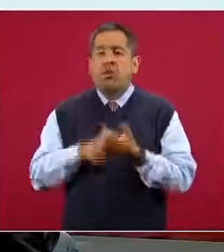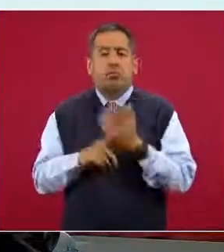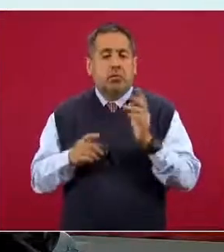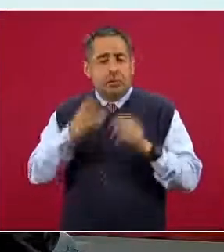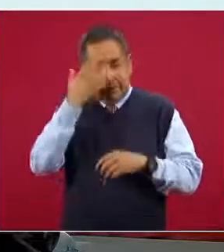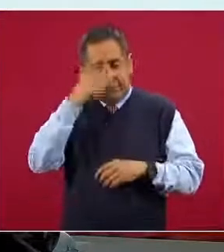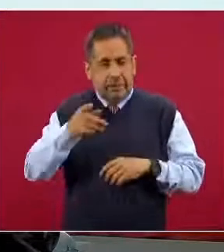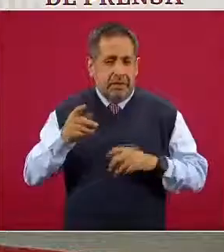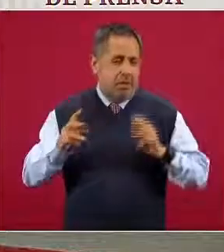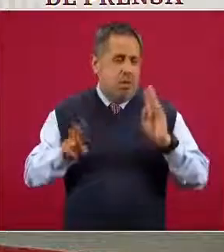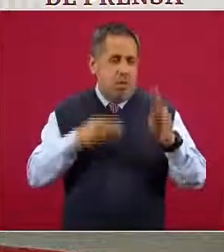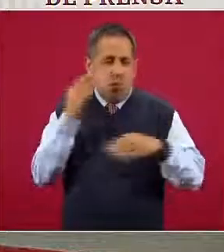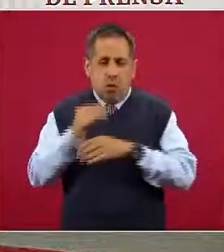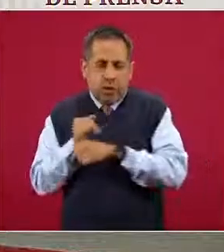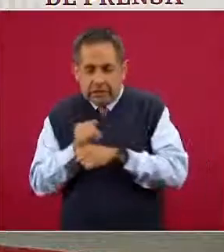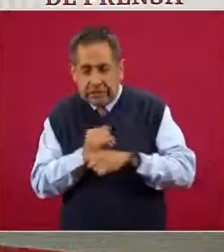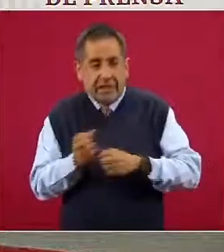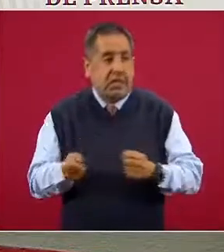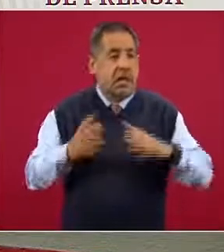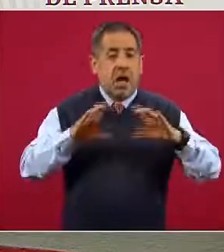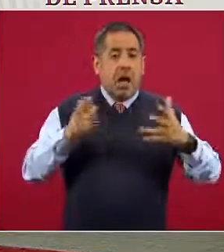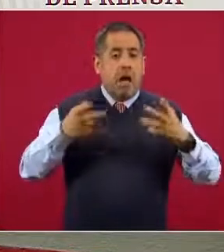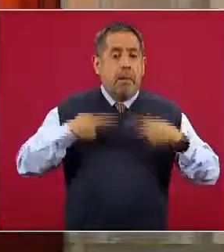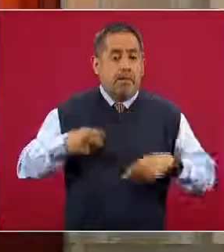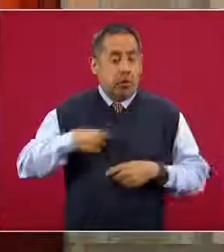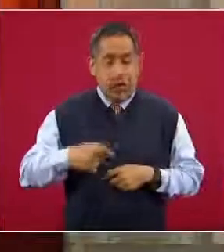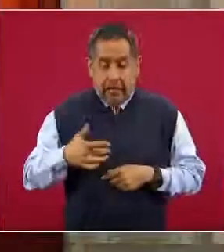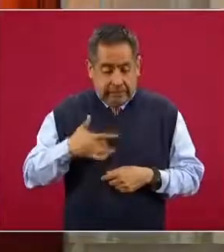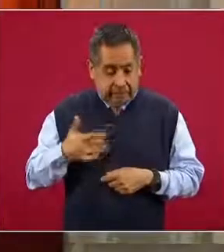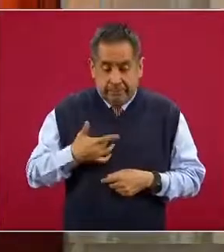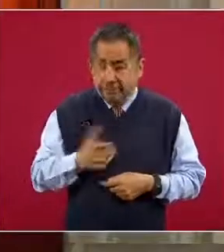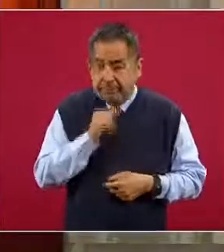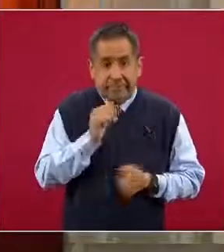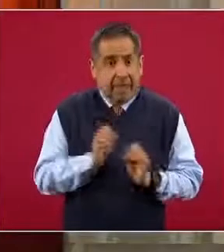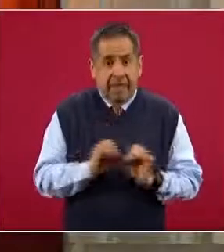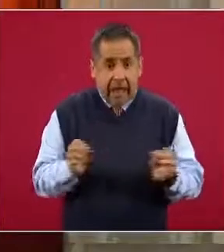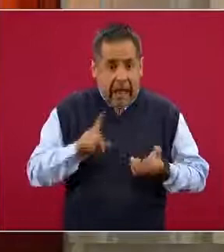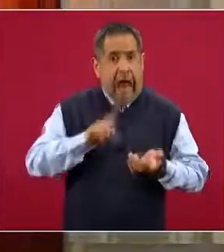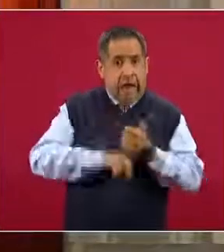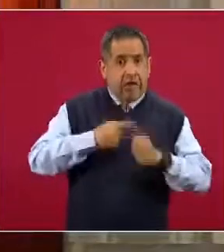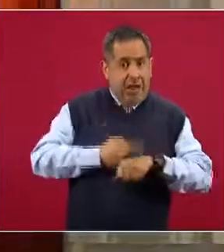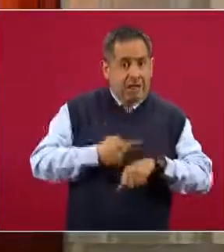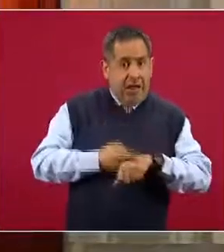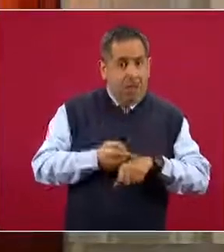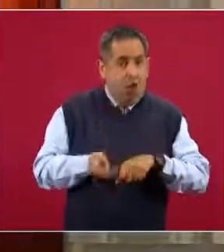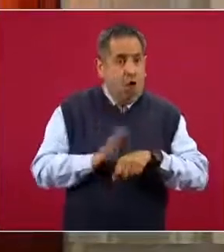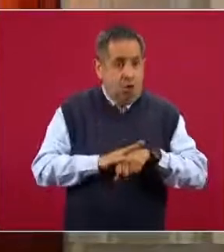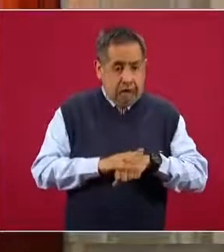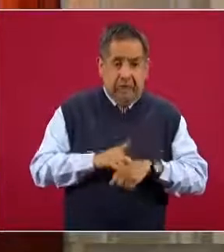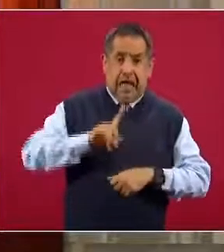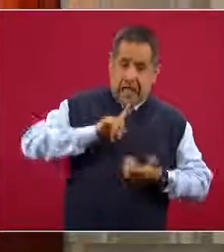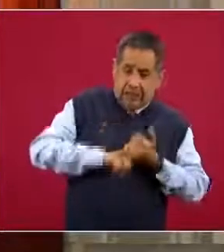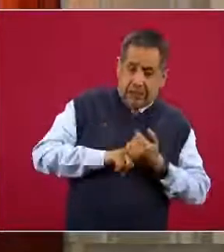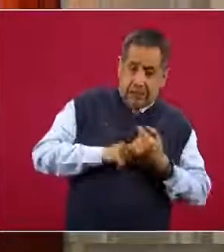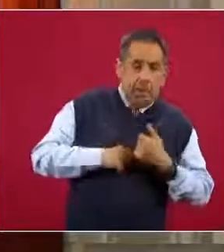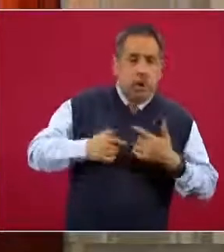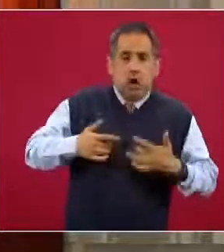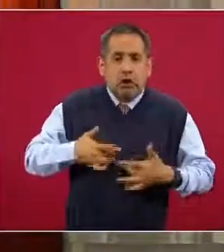hay diferentes estudios de personas que son asintomáticas y que por lo tanto se clasifican como portadores, es decir, no